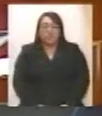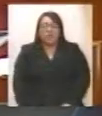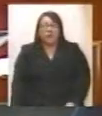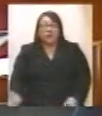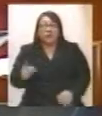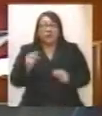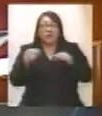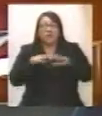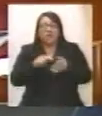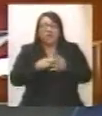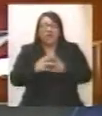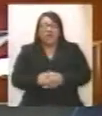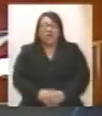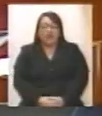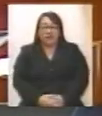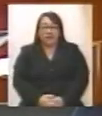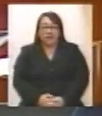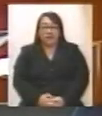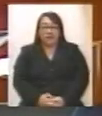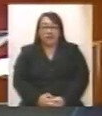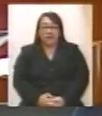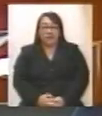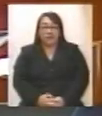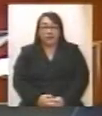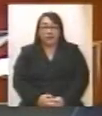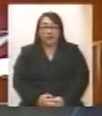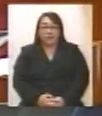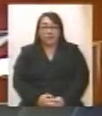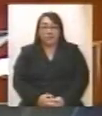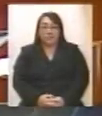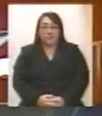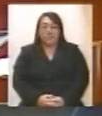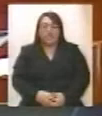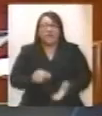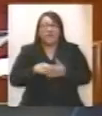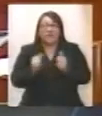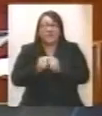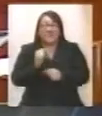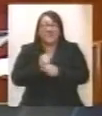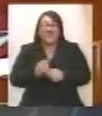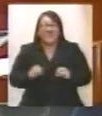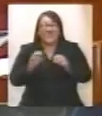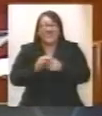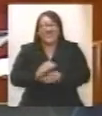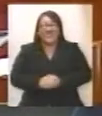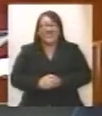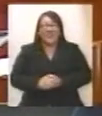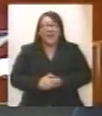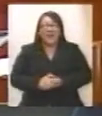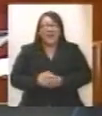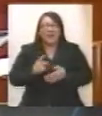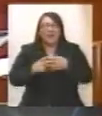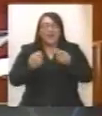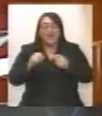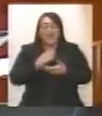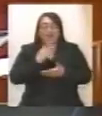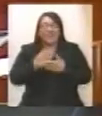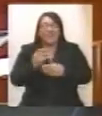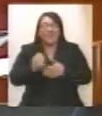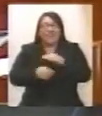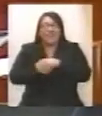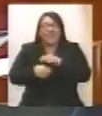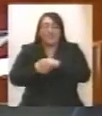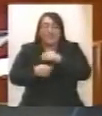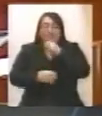mirada pública, y que pone en riesgo el cumplimiento de los objetivos que hoy he presentado. Se trata del flagelo de la